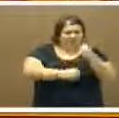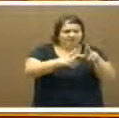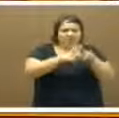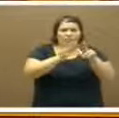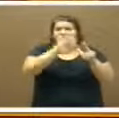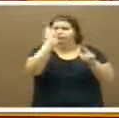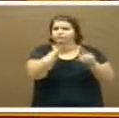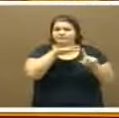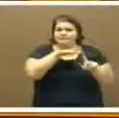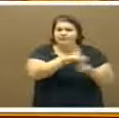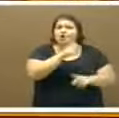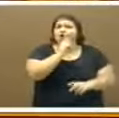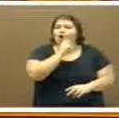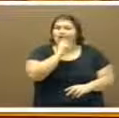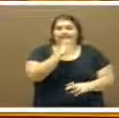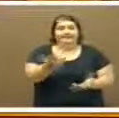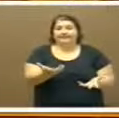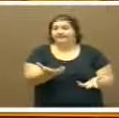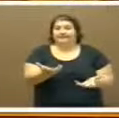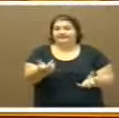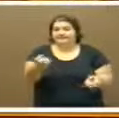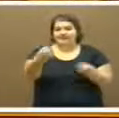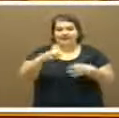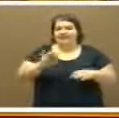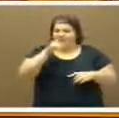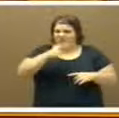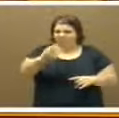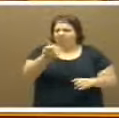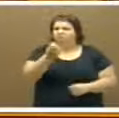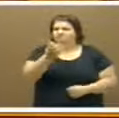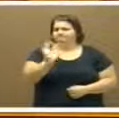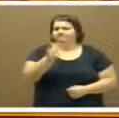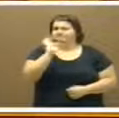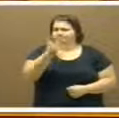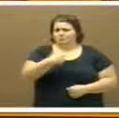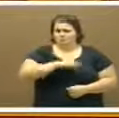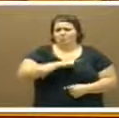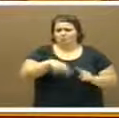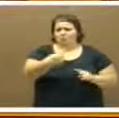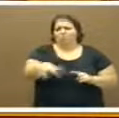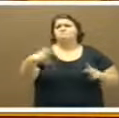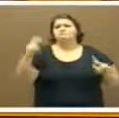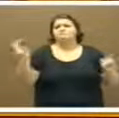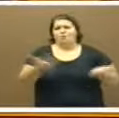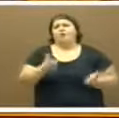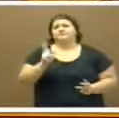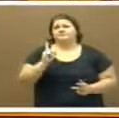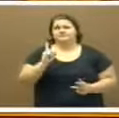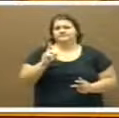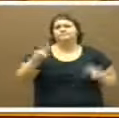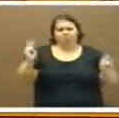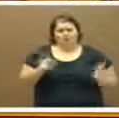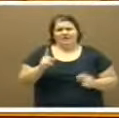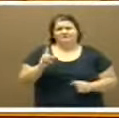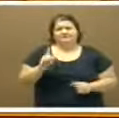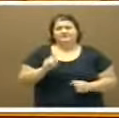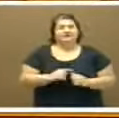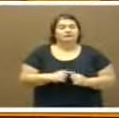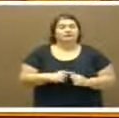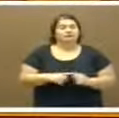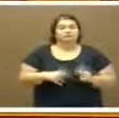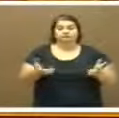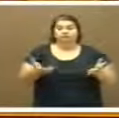y sociales que ha provocado, que por cierto han sido muchas y muy graves, señor consejero. Muchas y muy graves. Ante este temor